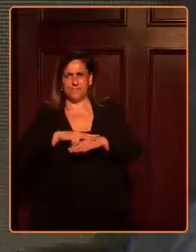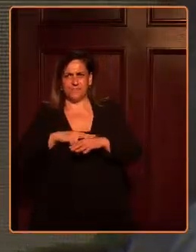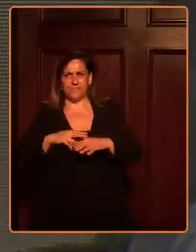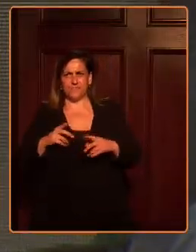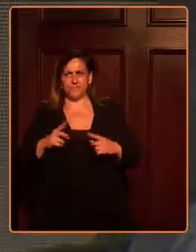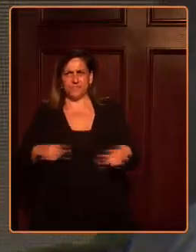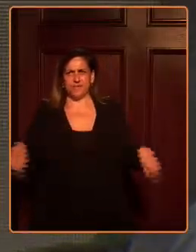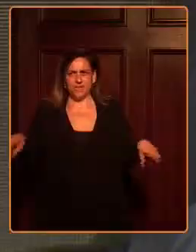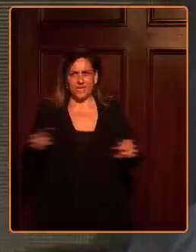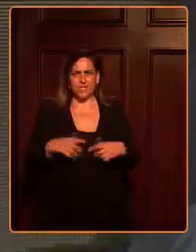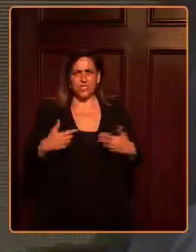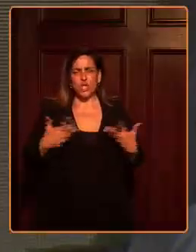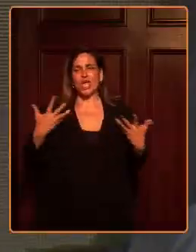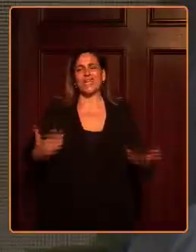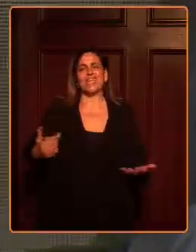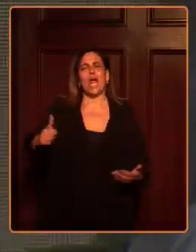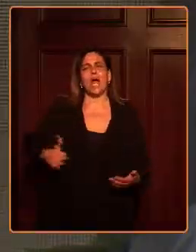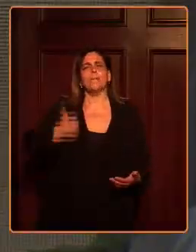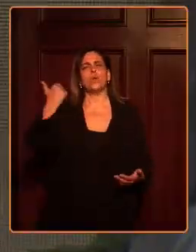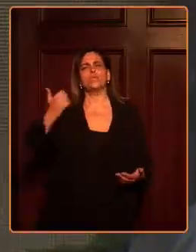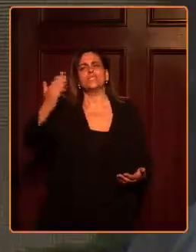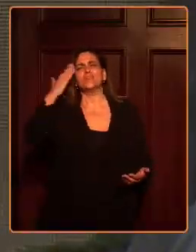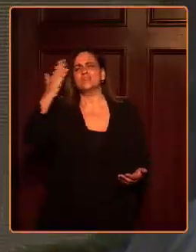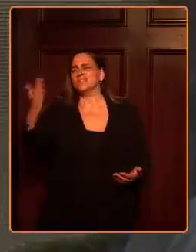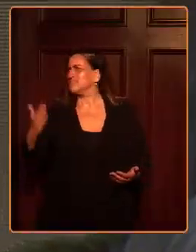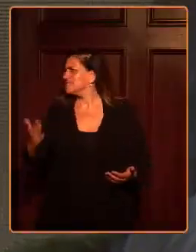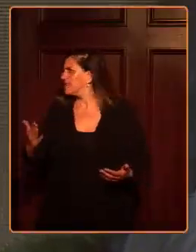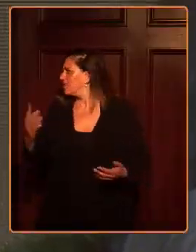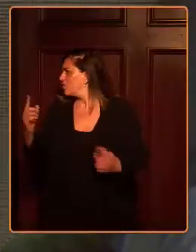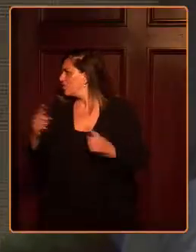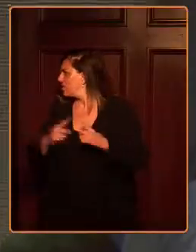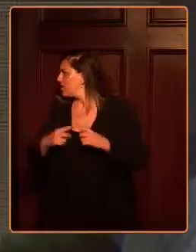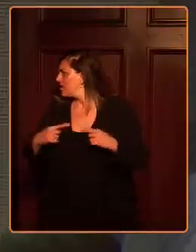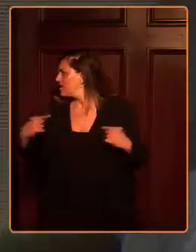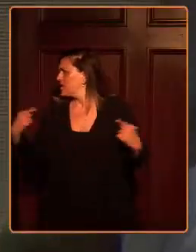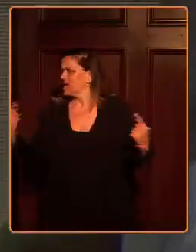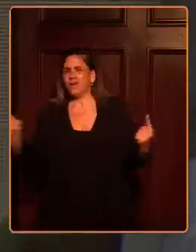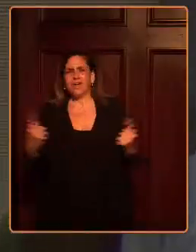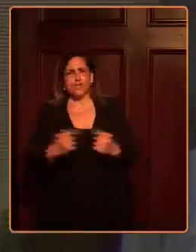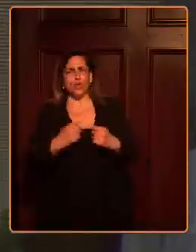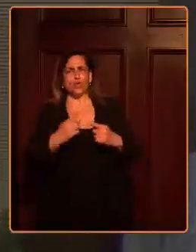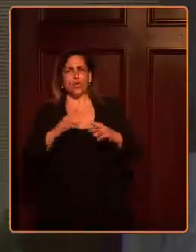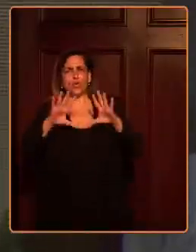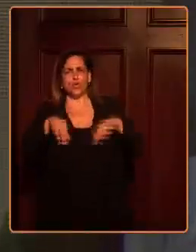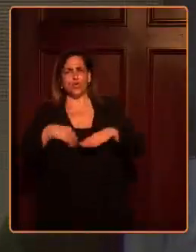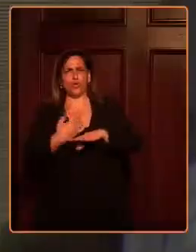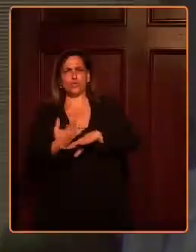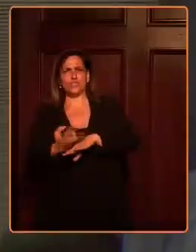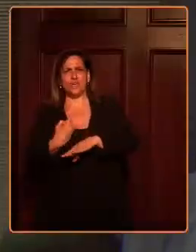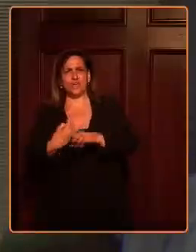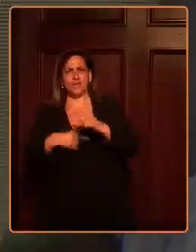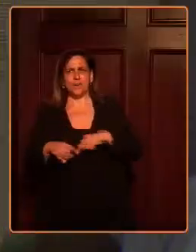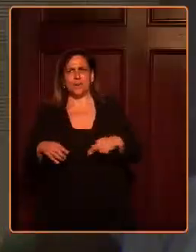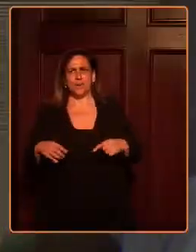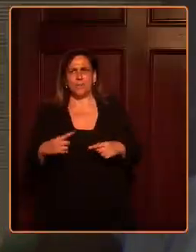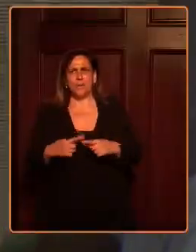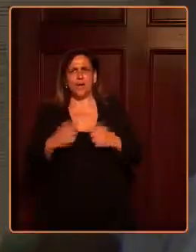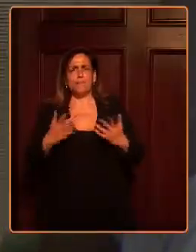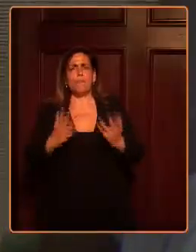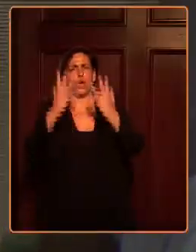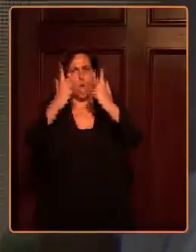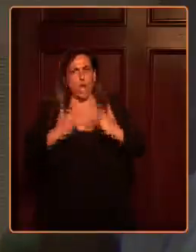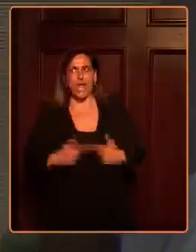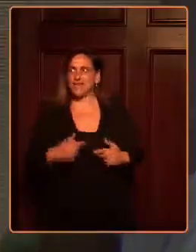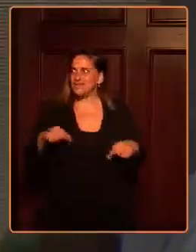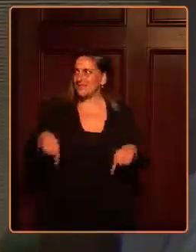Quería primero, saludar a Ana, a través de Ana, a todo el Ceibal por organizar